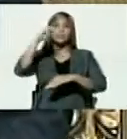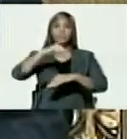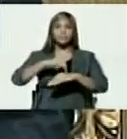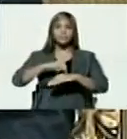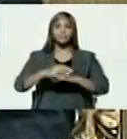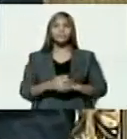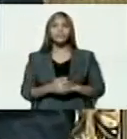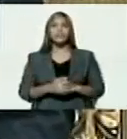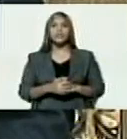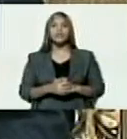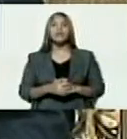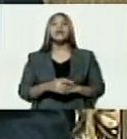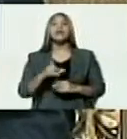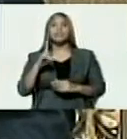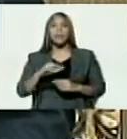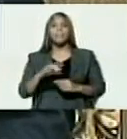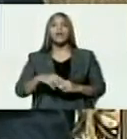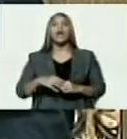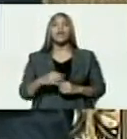concejales,